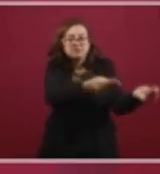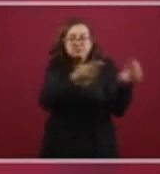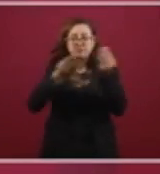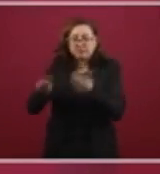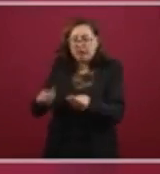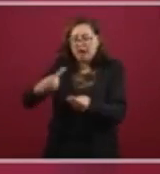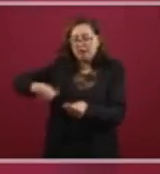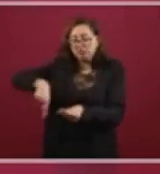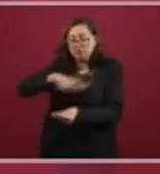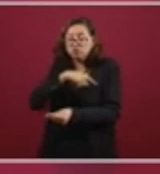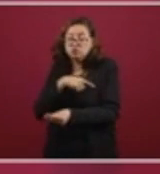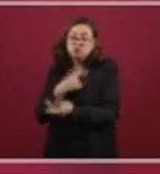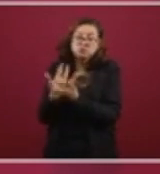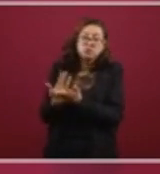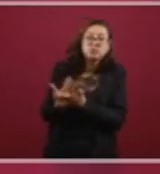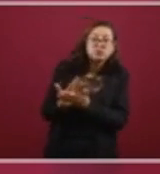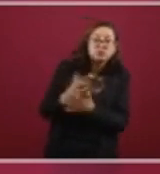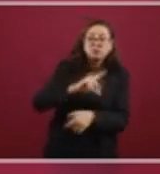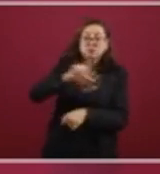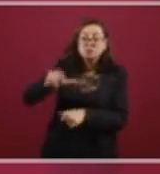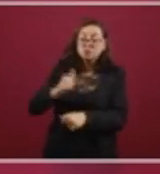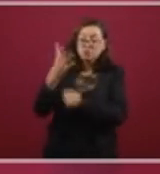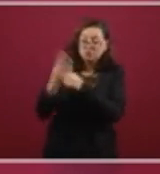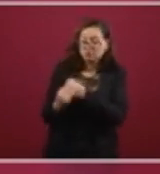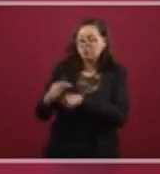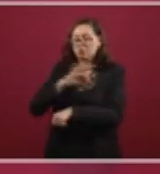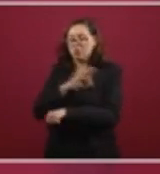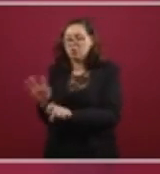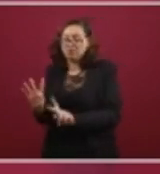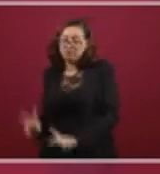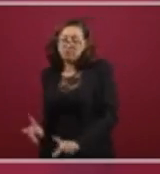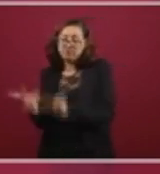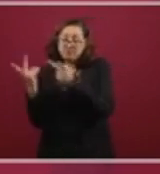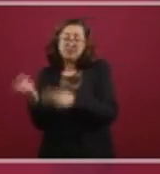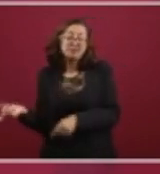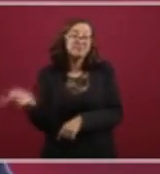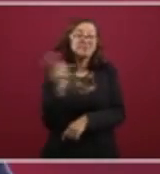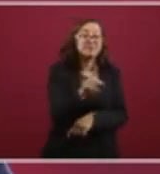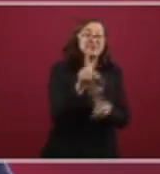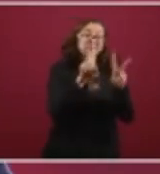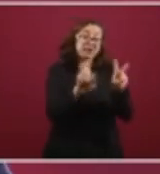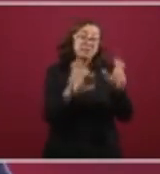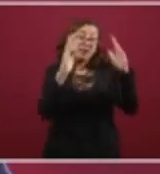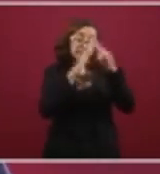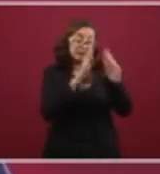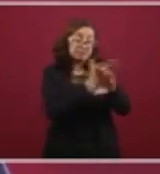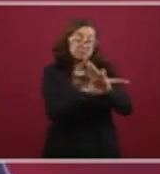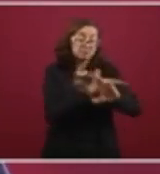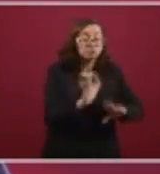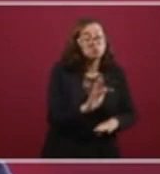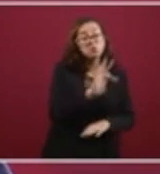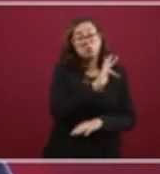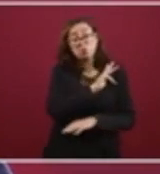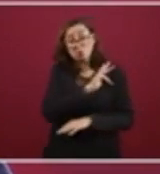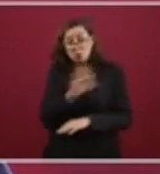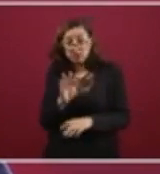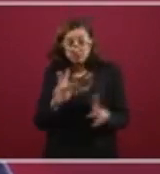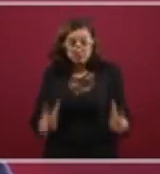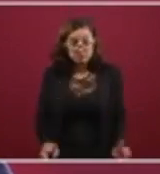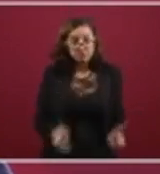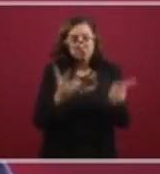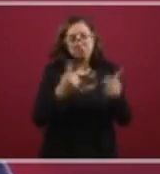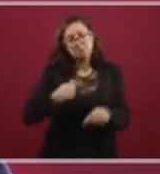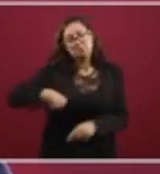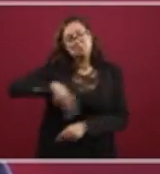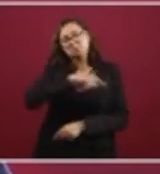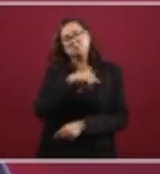este caso del bien que usted comenta, nosotros dependeríamos de que de cualquier bien, de que la